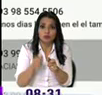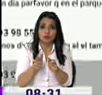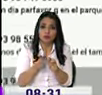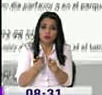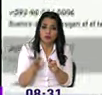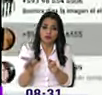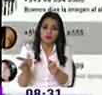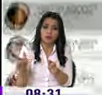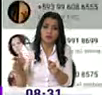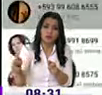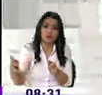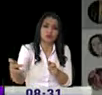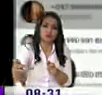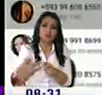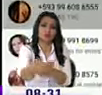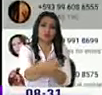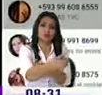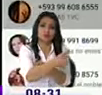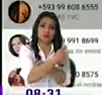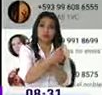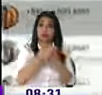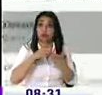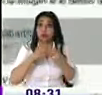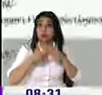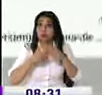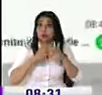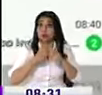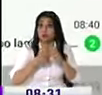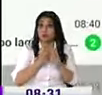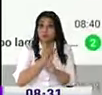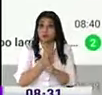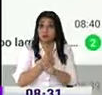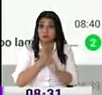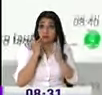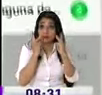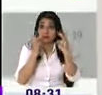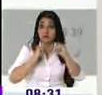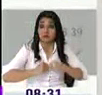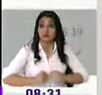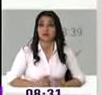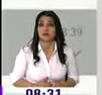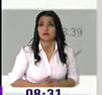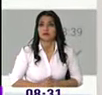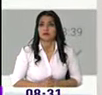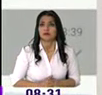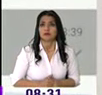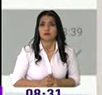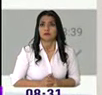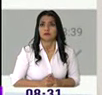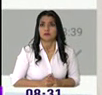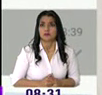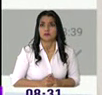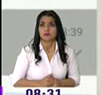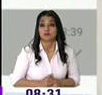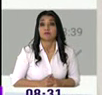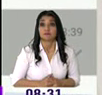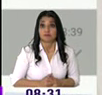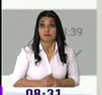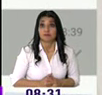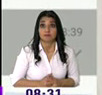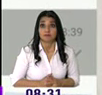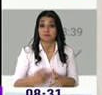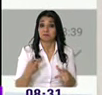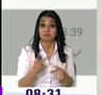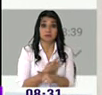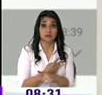girar y se convierte en un problema grave. Claro, miren ustedes, ahí está, miren lo que hace ese bus. Es un peligro lo que hace